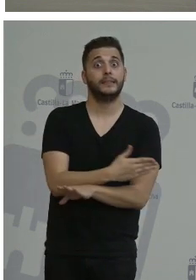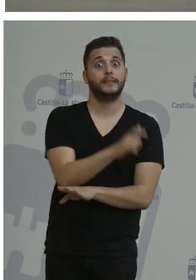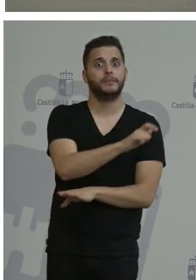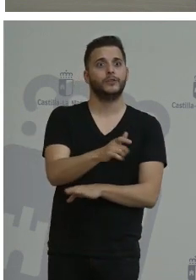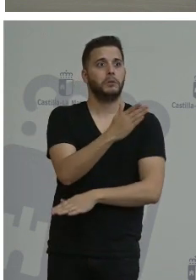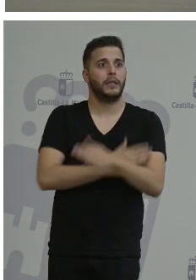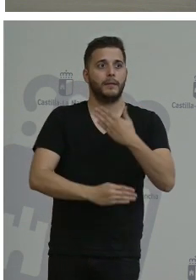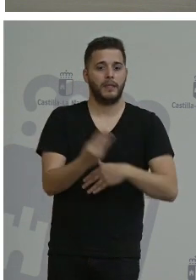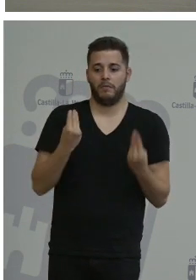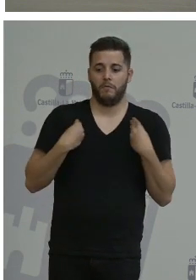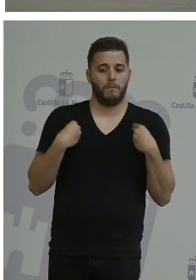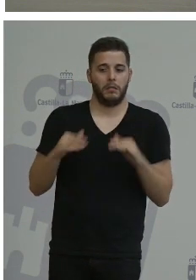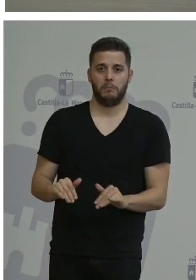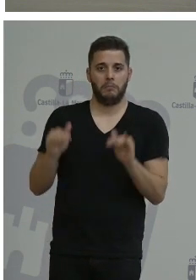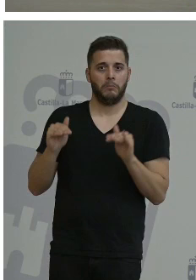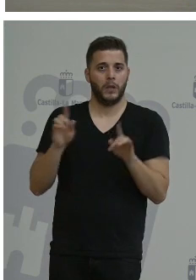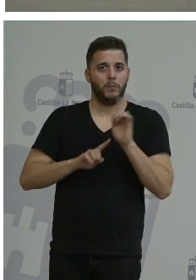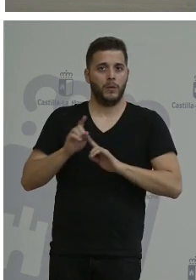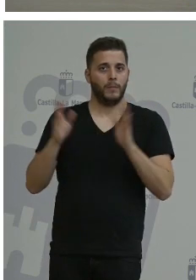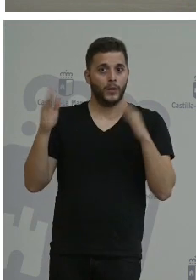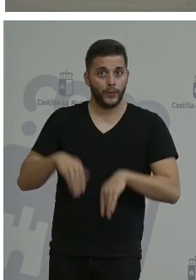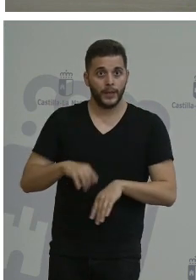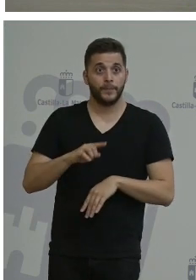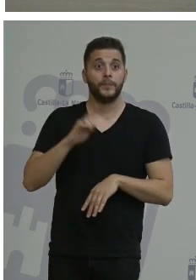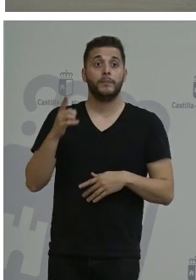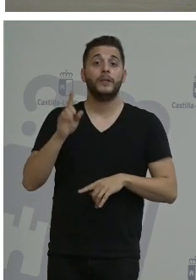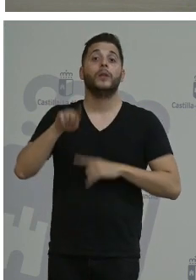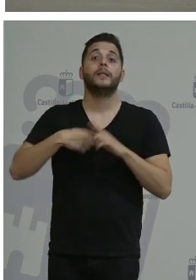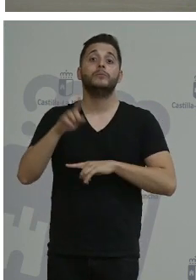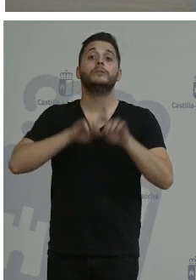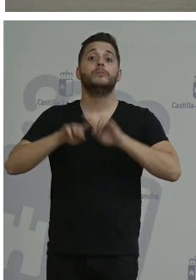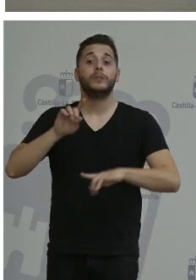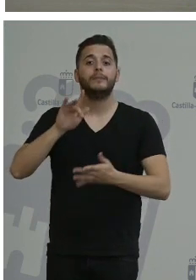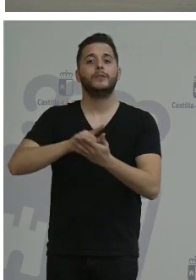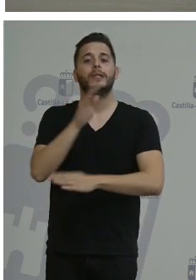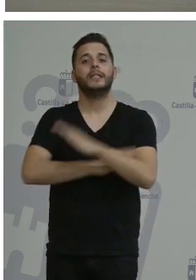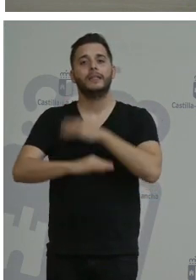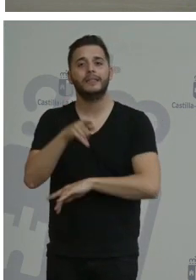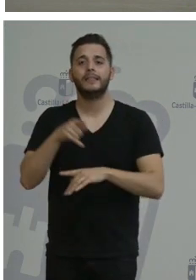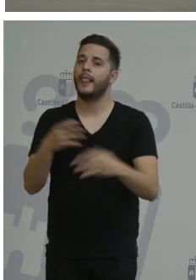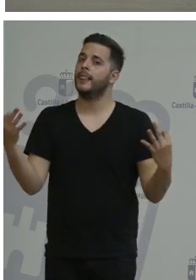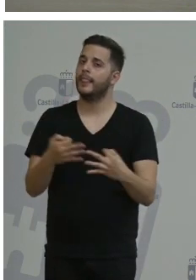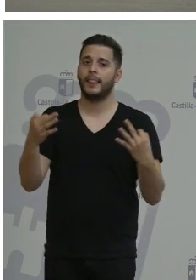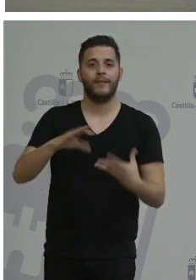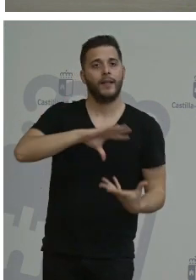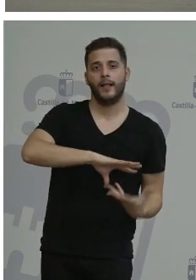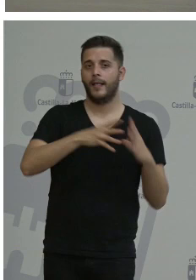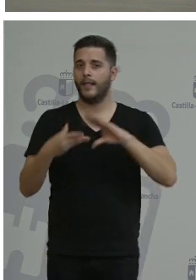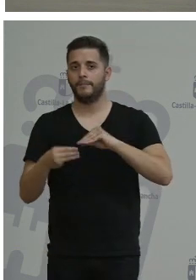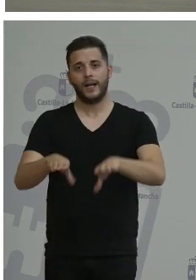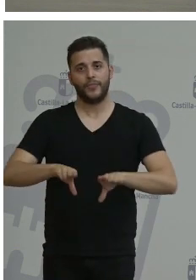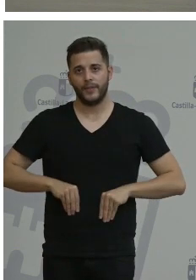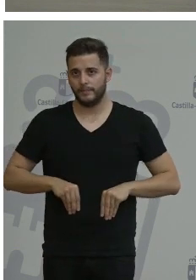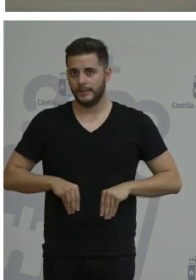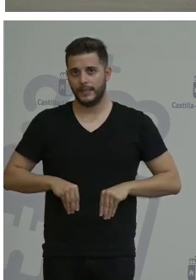en su vida y han tenido un problema que le ha llevado a tener esta discapacidad, tiene que tener una asimilación, pues,